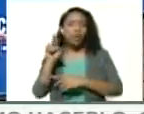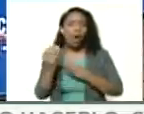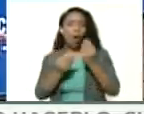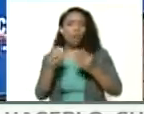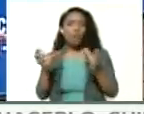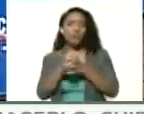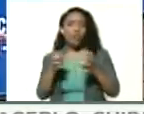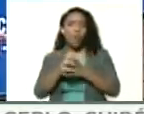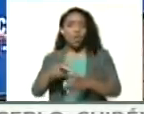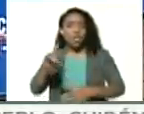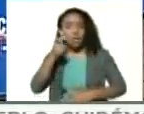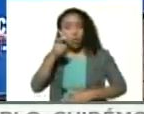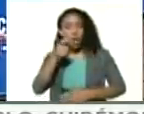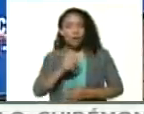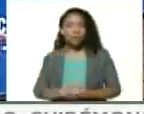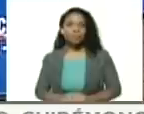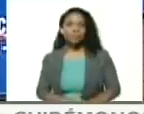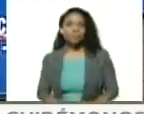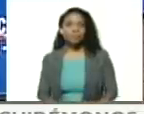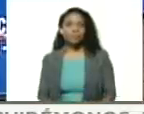colonia segura